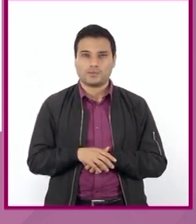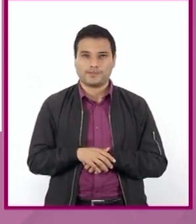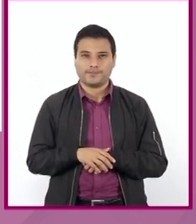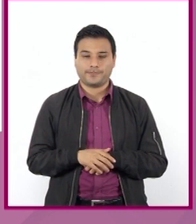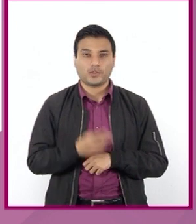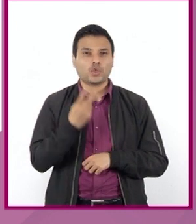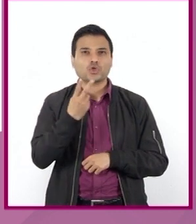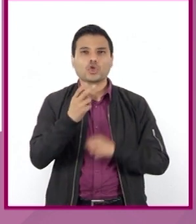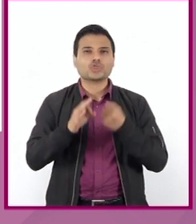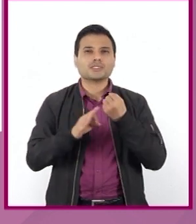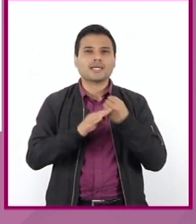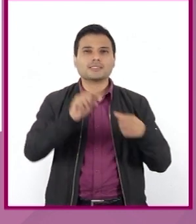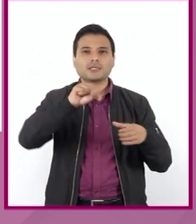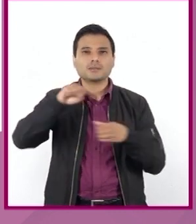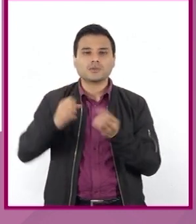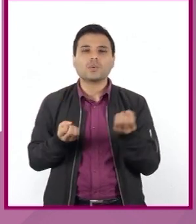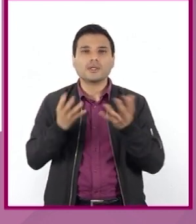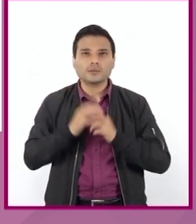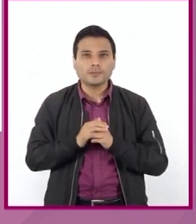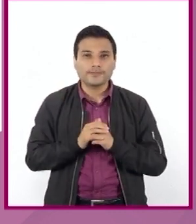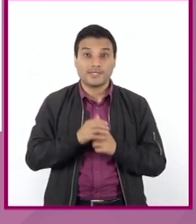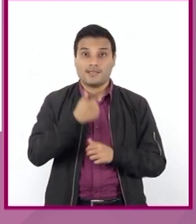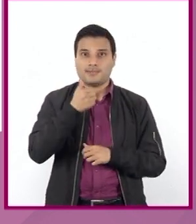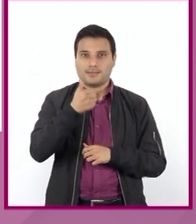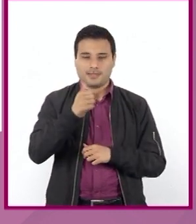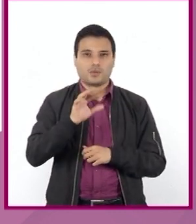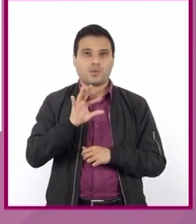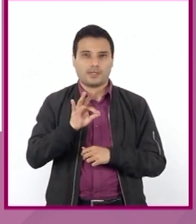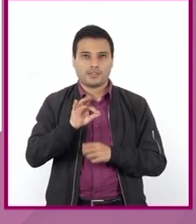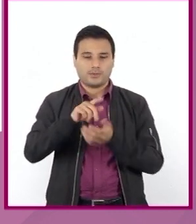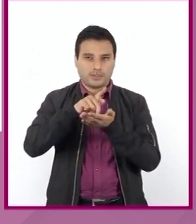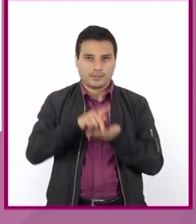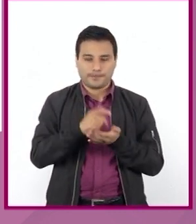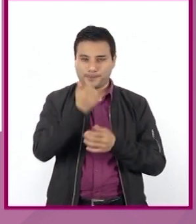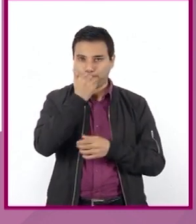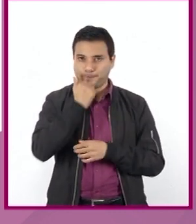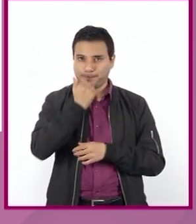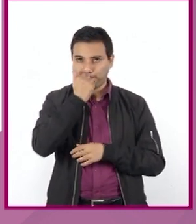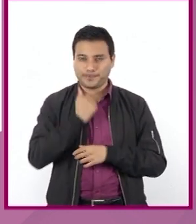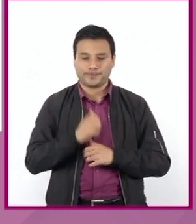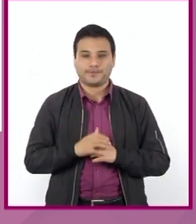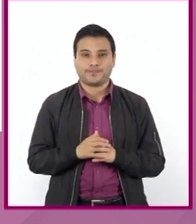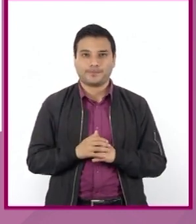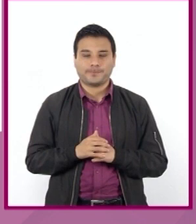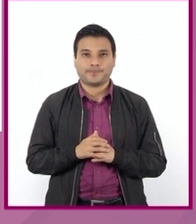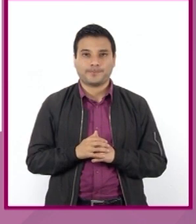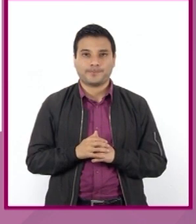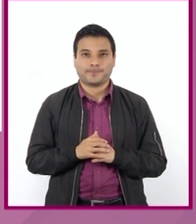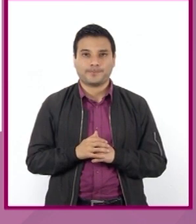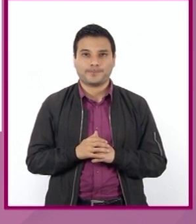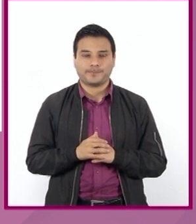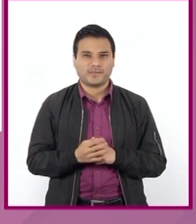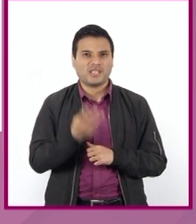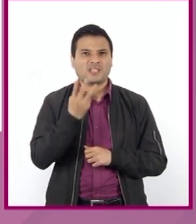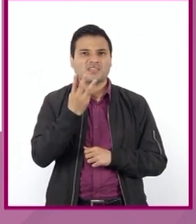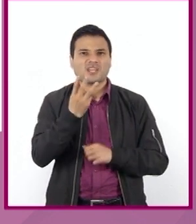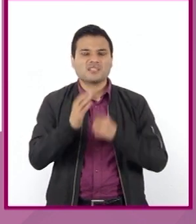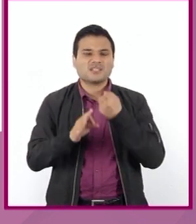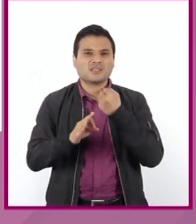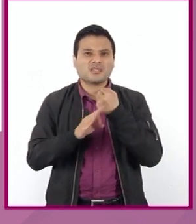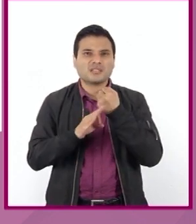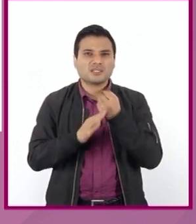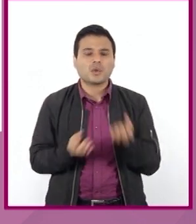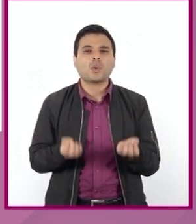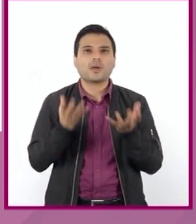2 porciones se requieren 6 cuarentaavos de kilogramo de azúcar. Y para 3